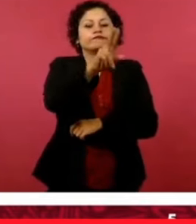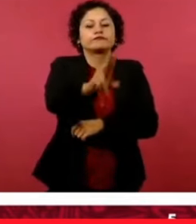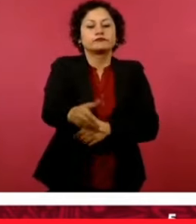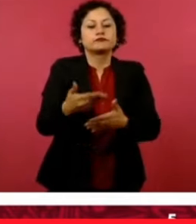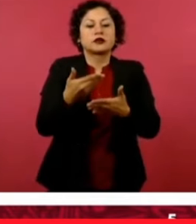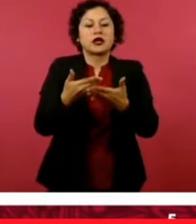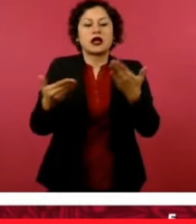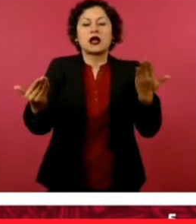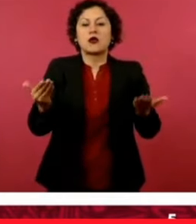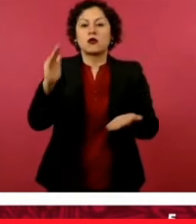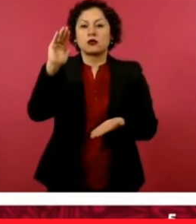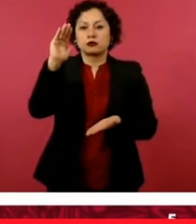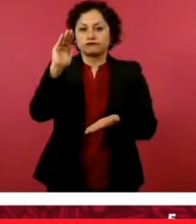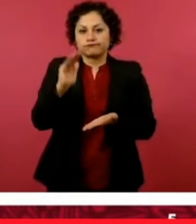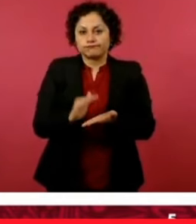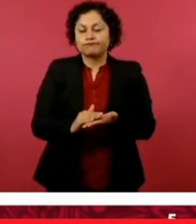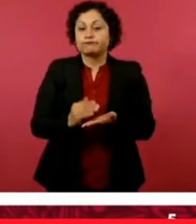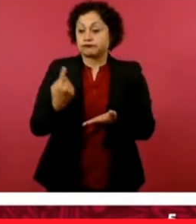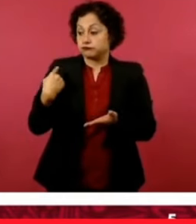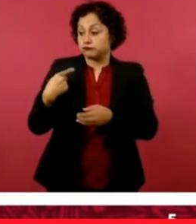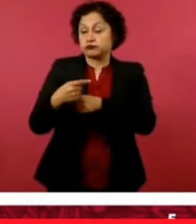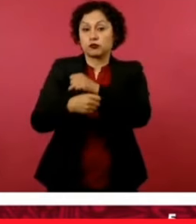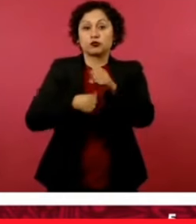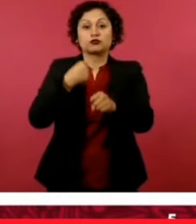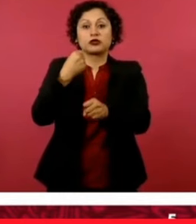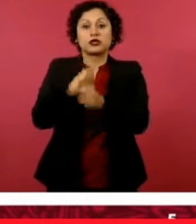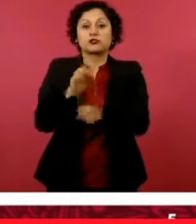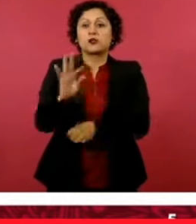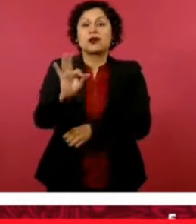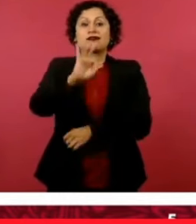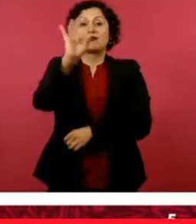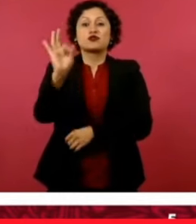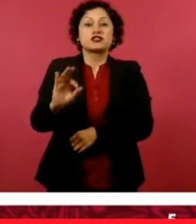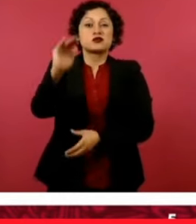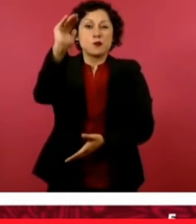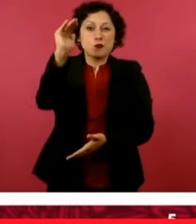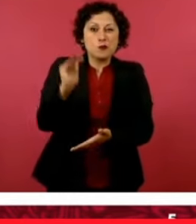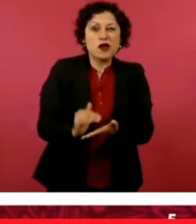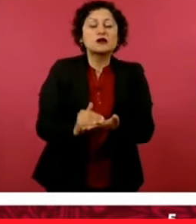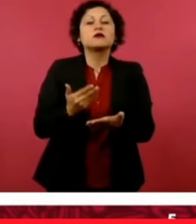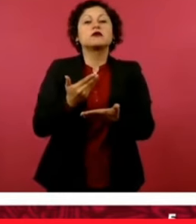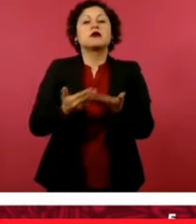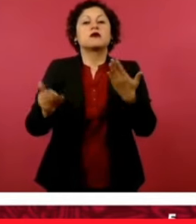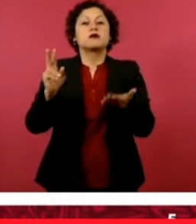en el país se ha disminuido en 2 años el 40% para llegar a